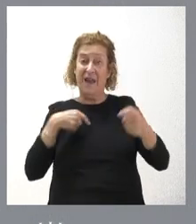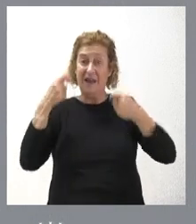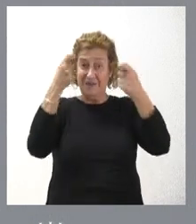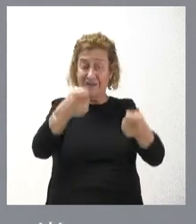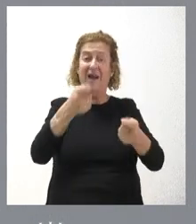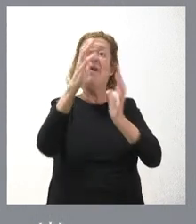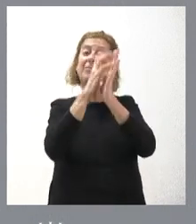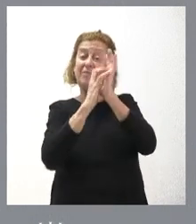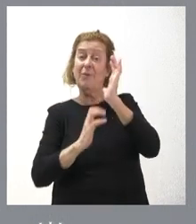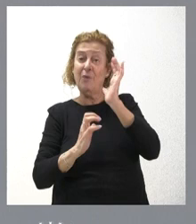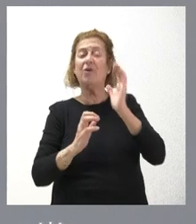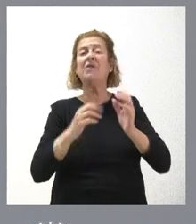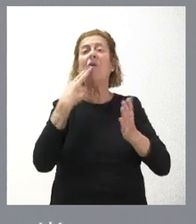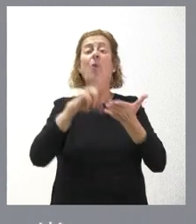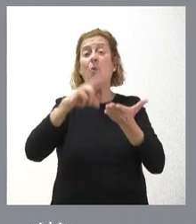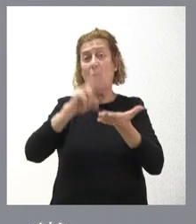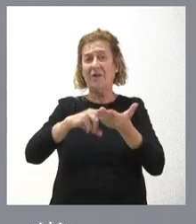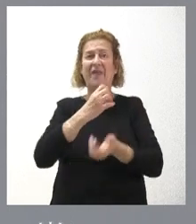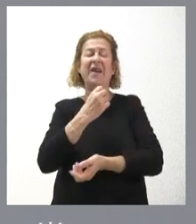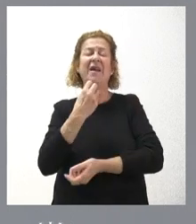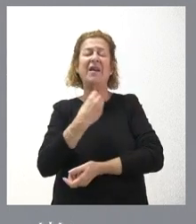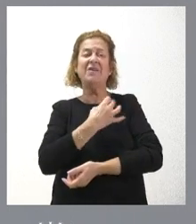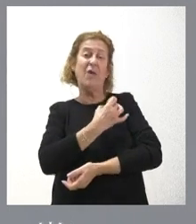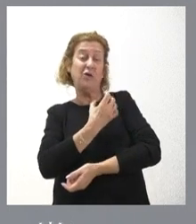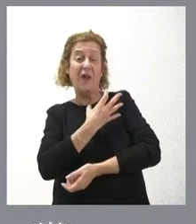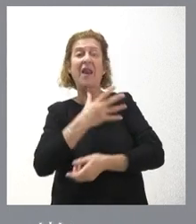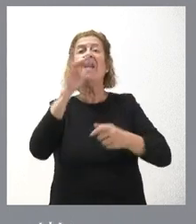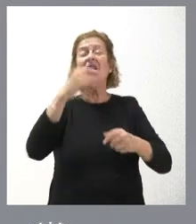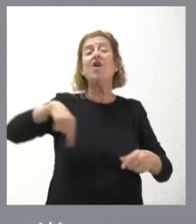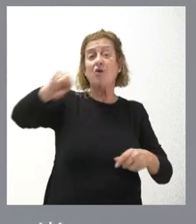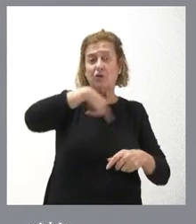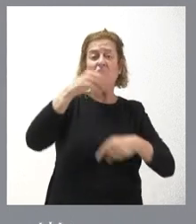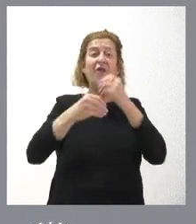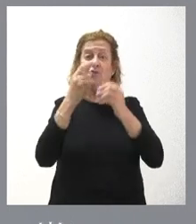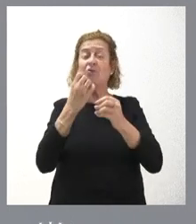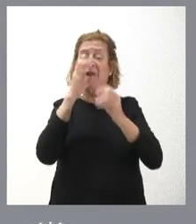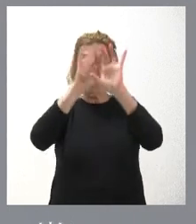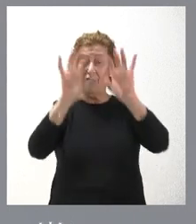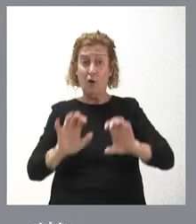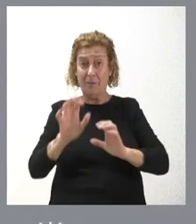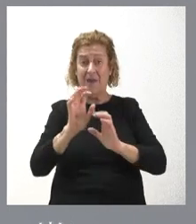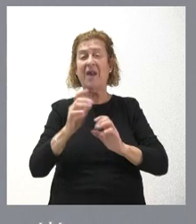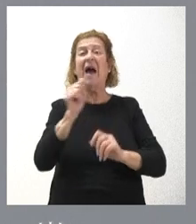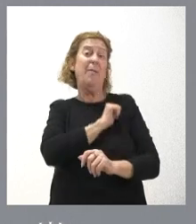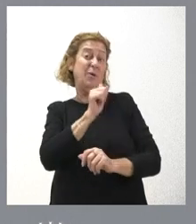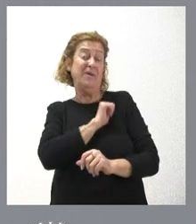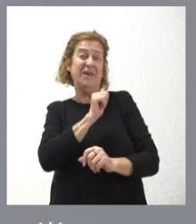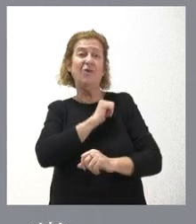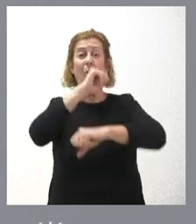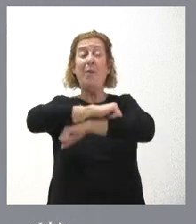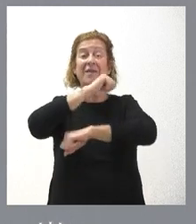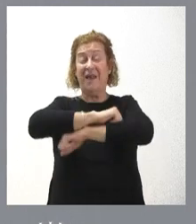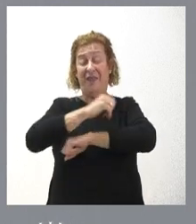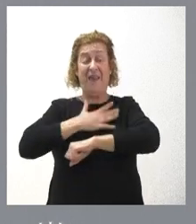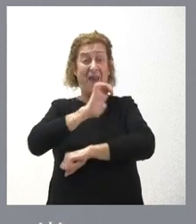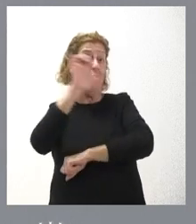deducciones en las cuotas de seguridad social y nosotros hicimos un informe aprovechando la ventana europea este